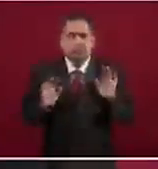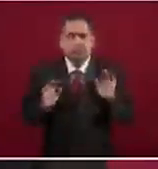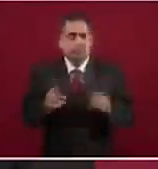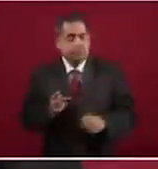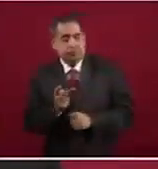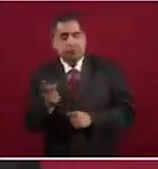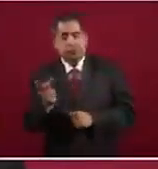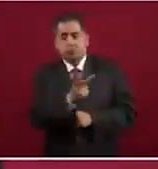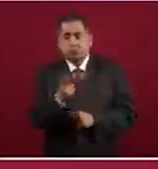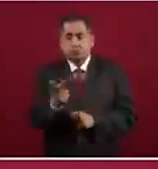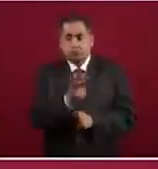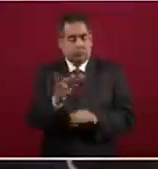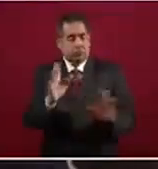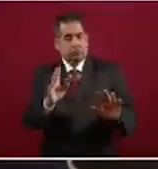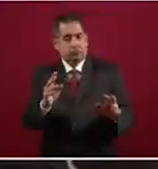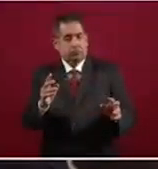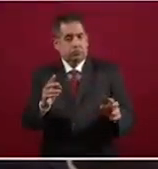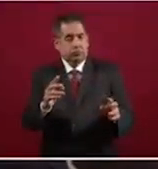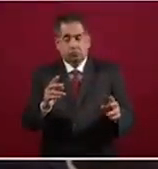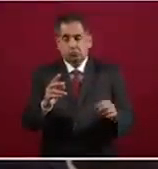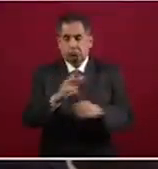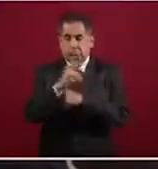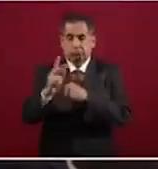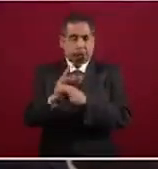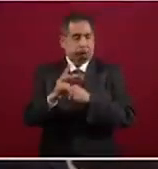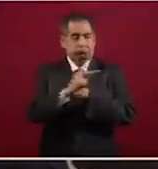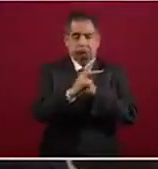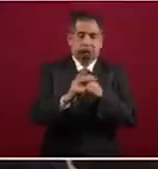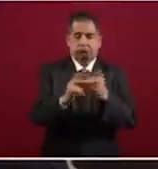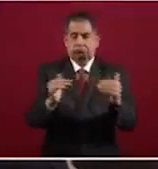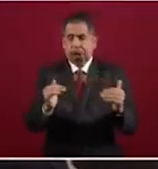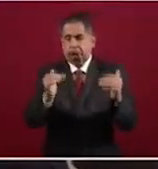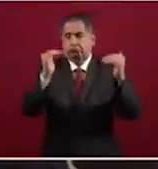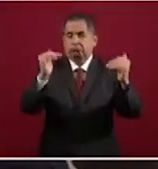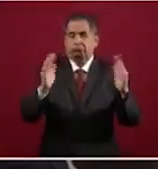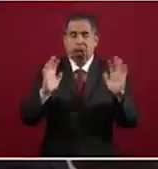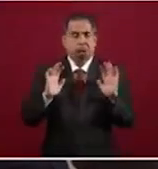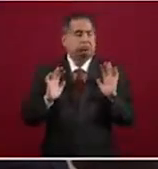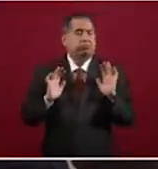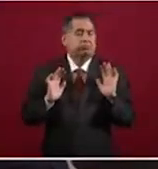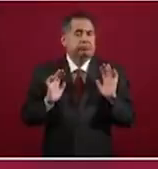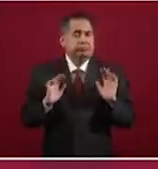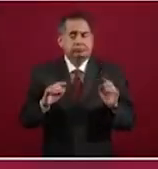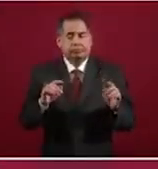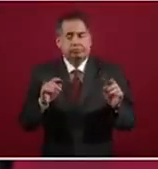dos son pueblos y gobiernos